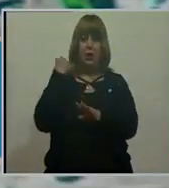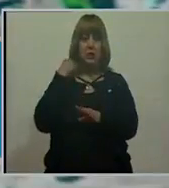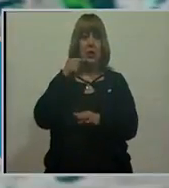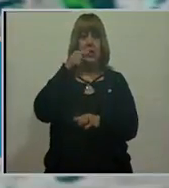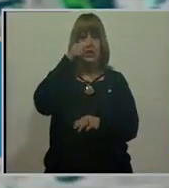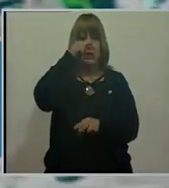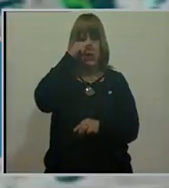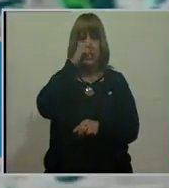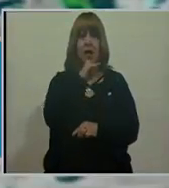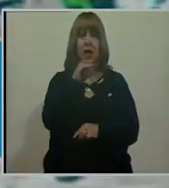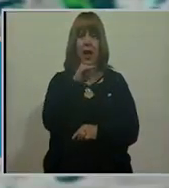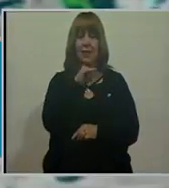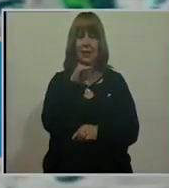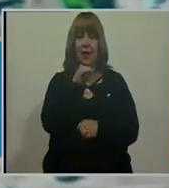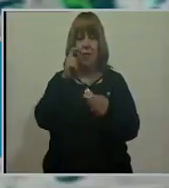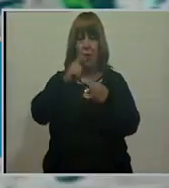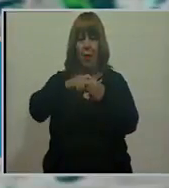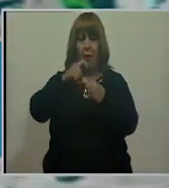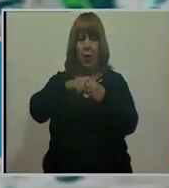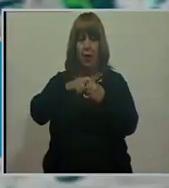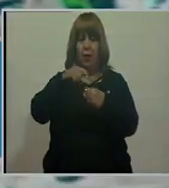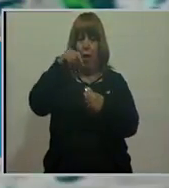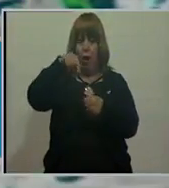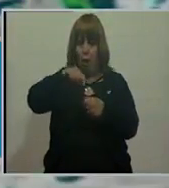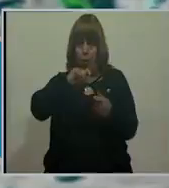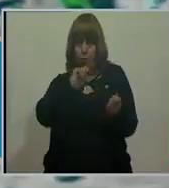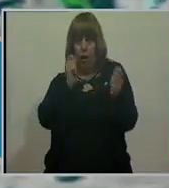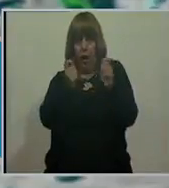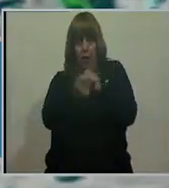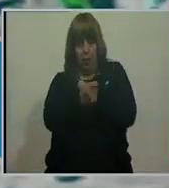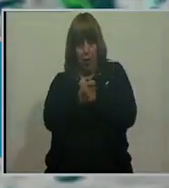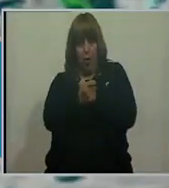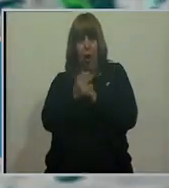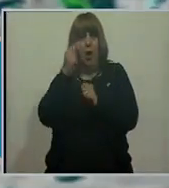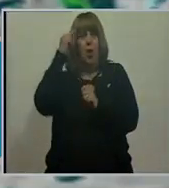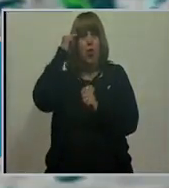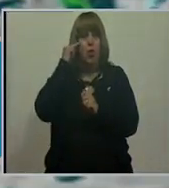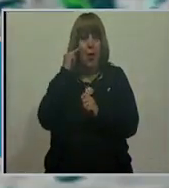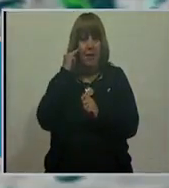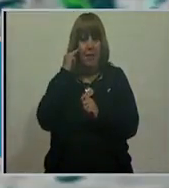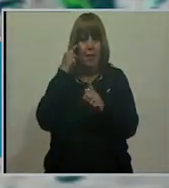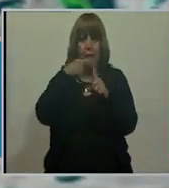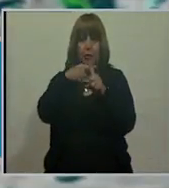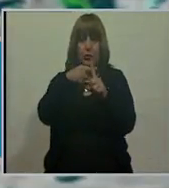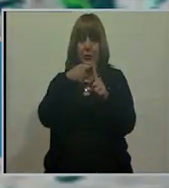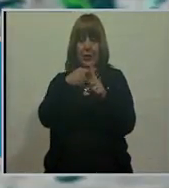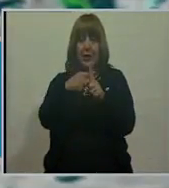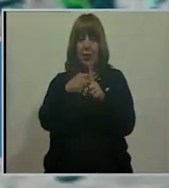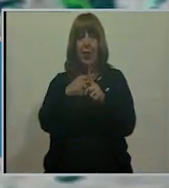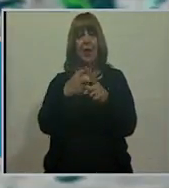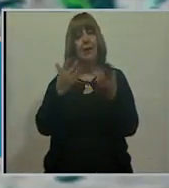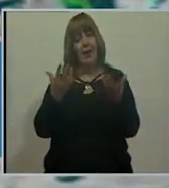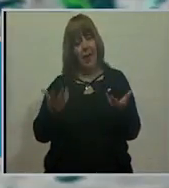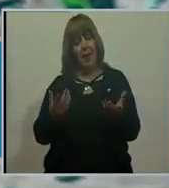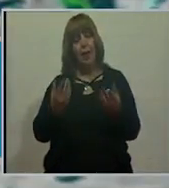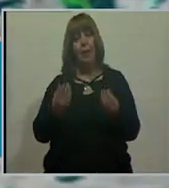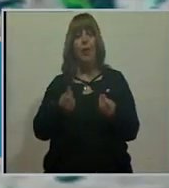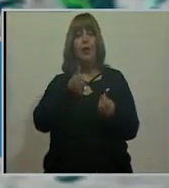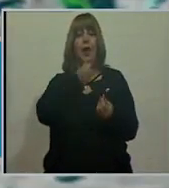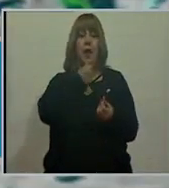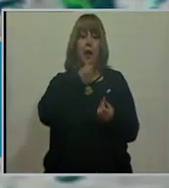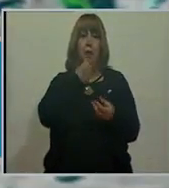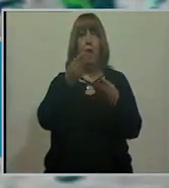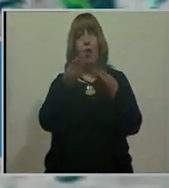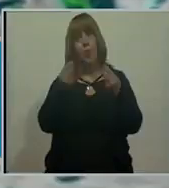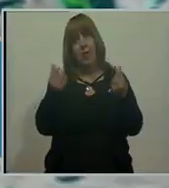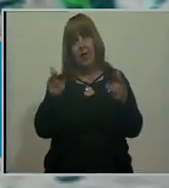7 grados bajo cero en Malargüe. Sí, efectivamente, y ahora hay 9 grados, pero es una situación debida al paso del frente frío que